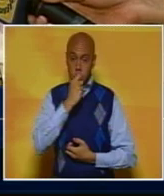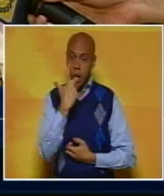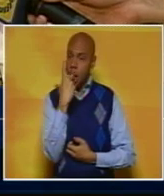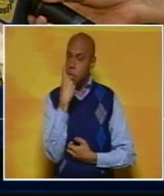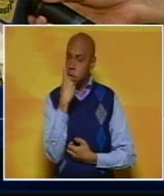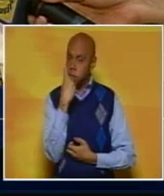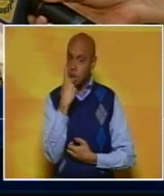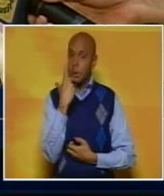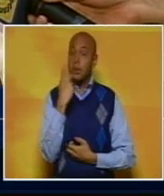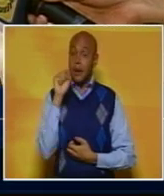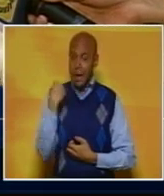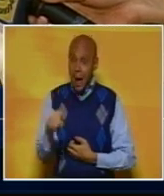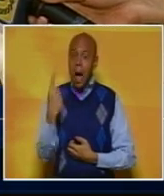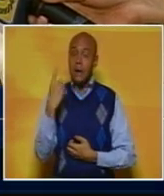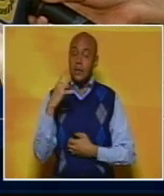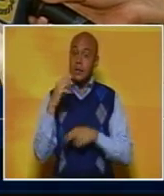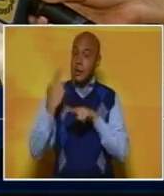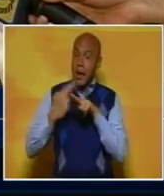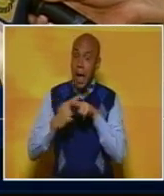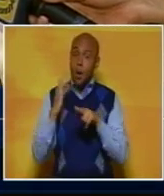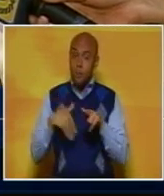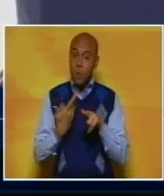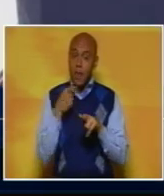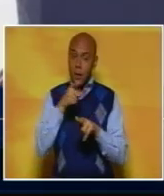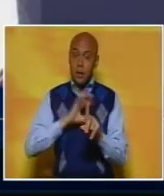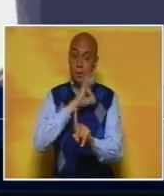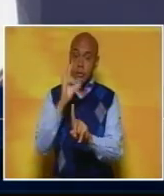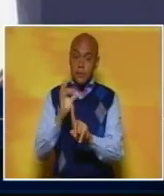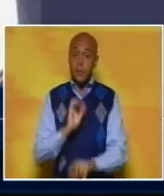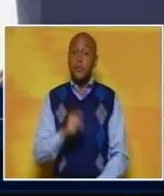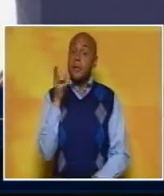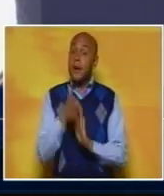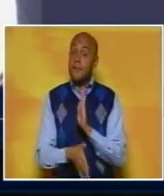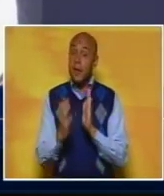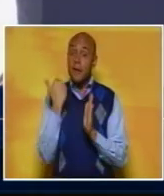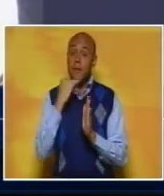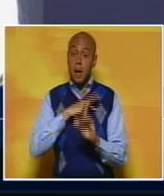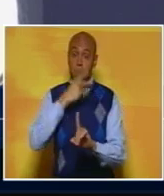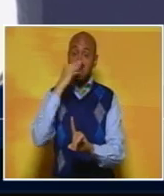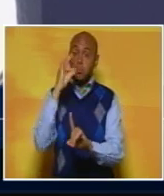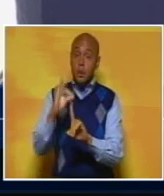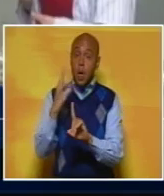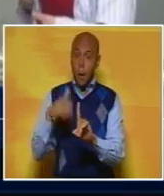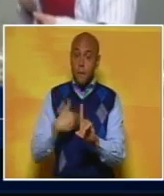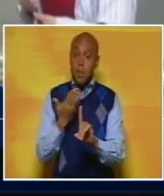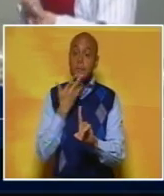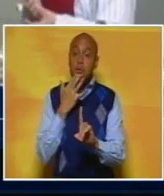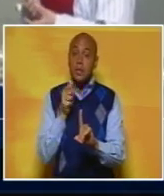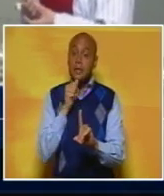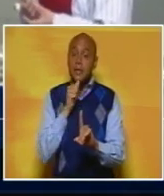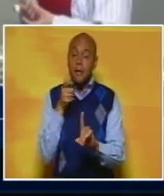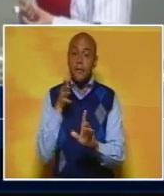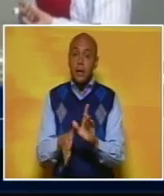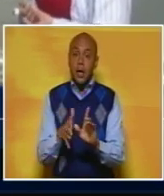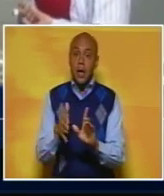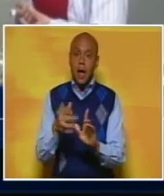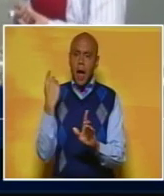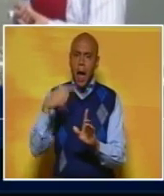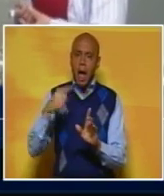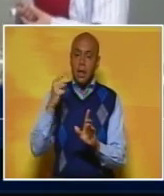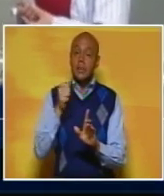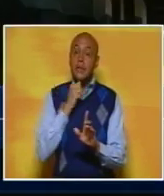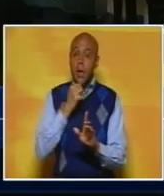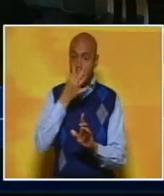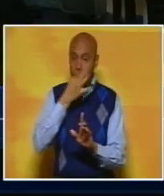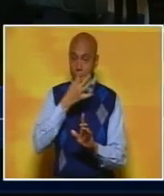ellos tienen un factor de riesgo para desarrollarla. El coronavirus se puede contagiar a través de las pequeñas gotas que son expulsadas